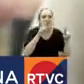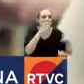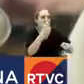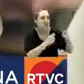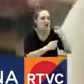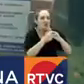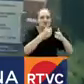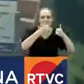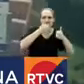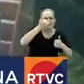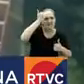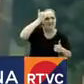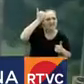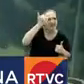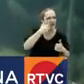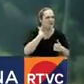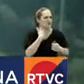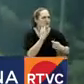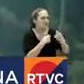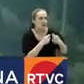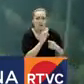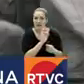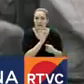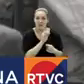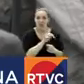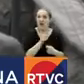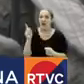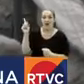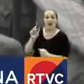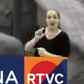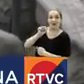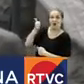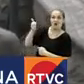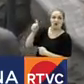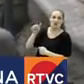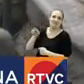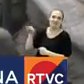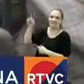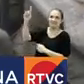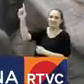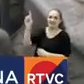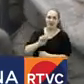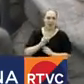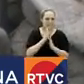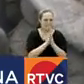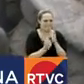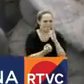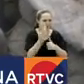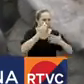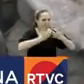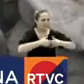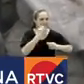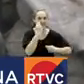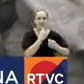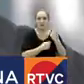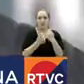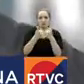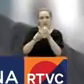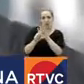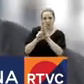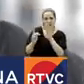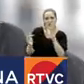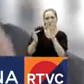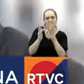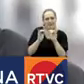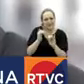valora, entonces los que llegan foráneos con contextos diferentes van montando sus negocios con toda la legalidad del caso,